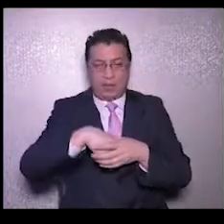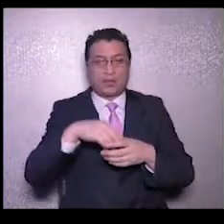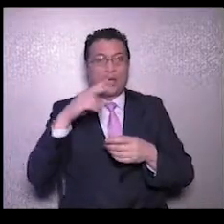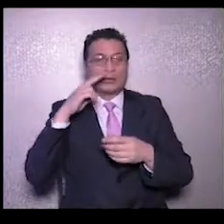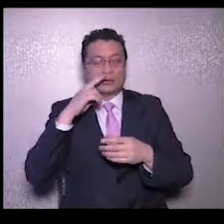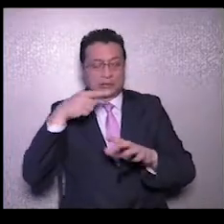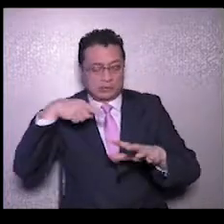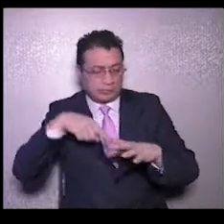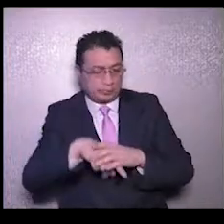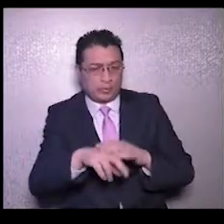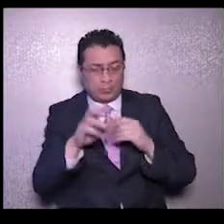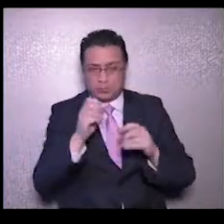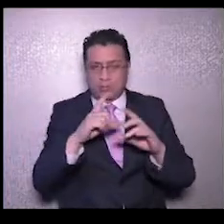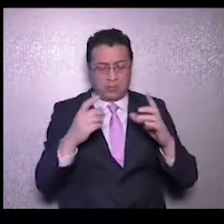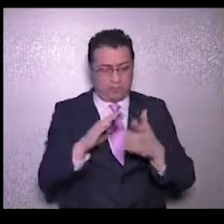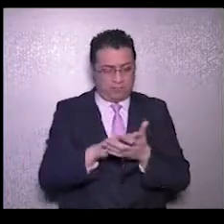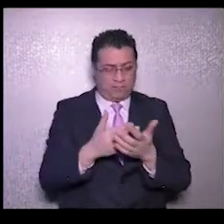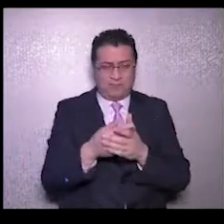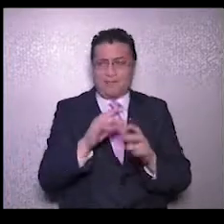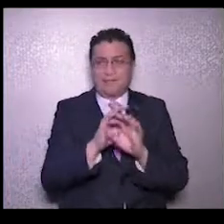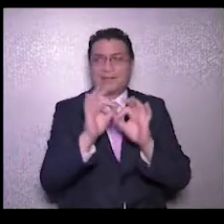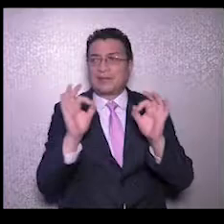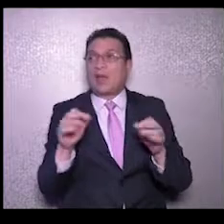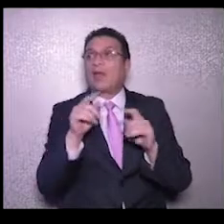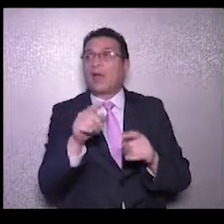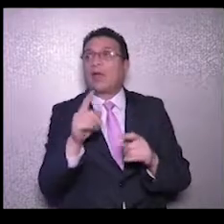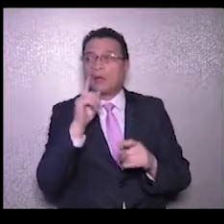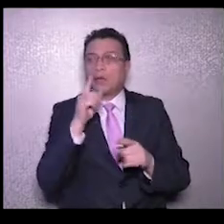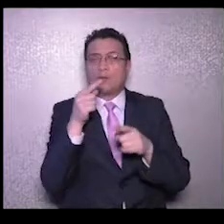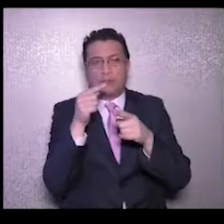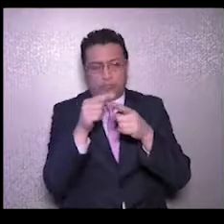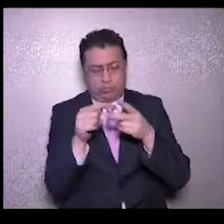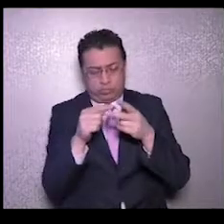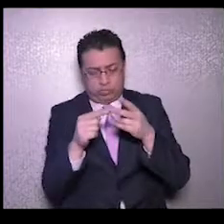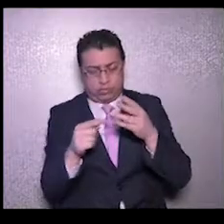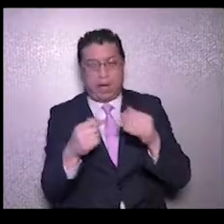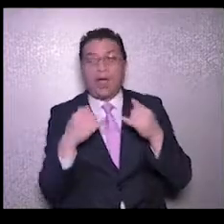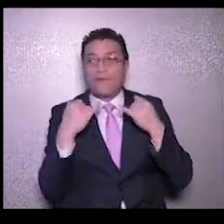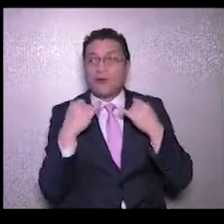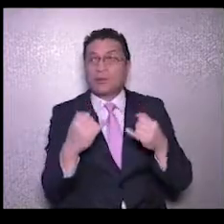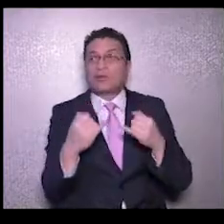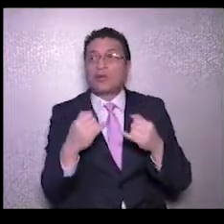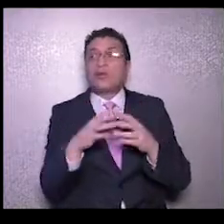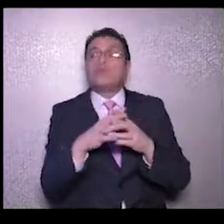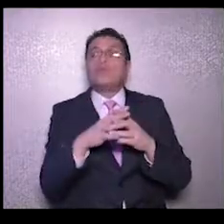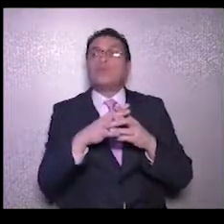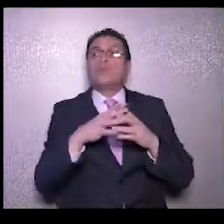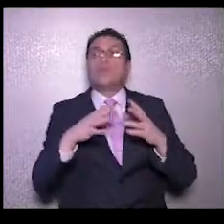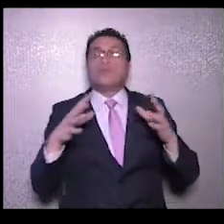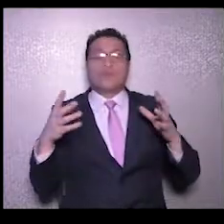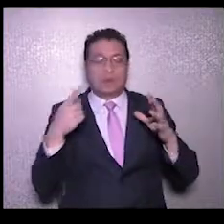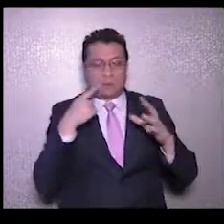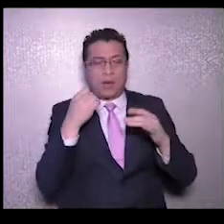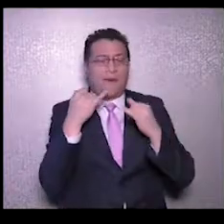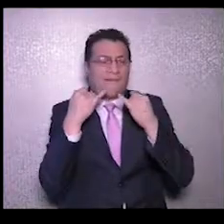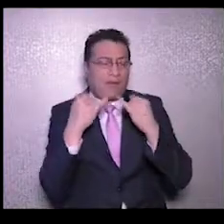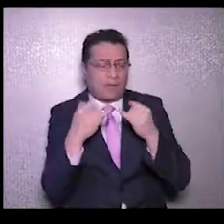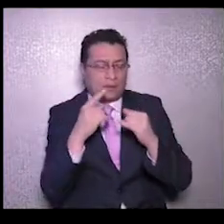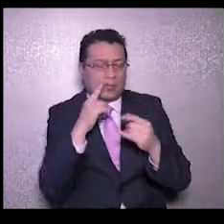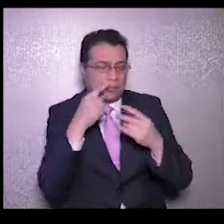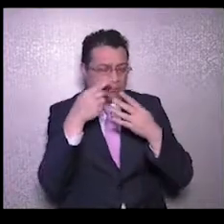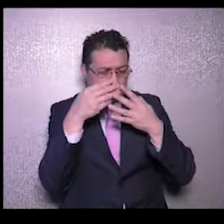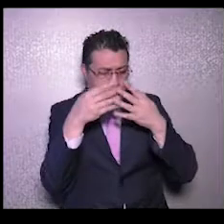sin ningún riesgo para su salud. Y tenemos una cantidad gigantesca de información. Yo no le explico la cantidad de terabytes de información que